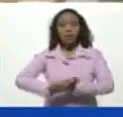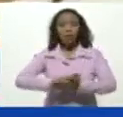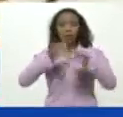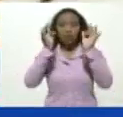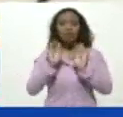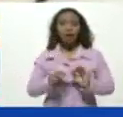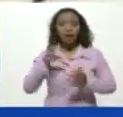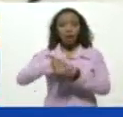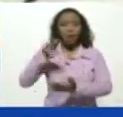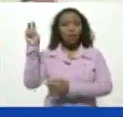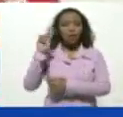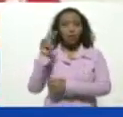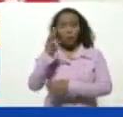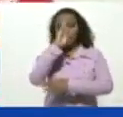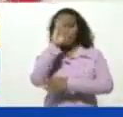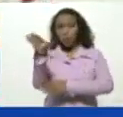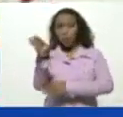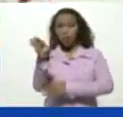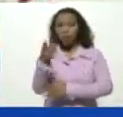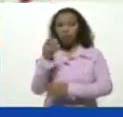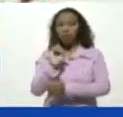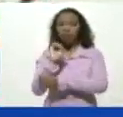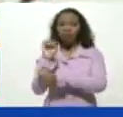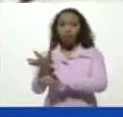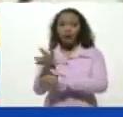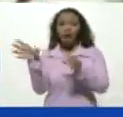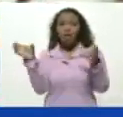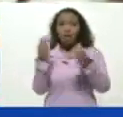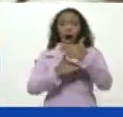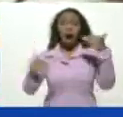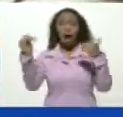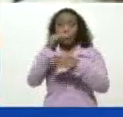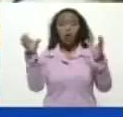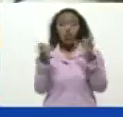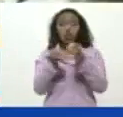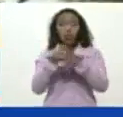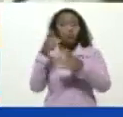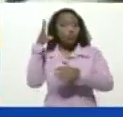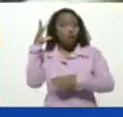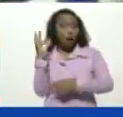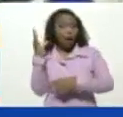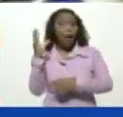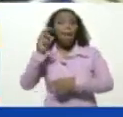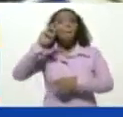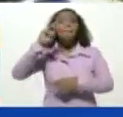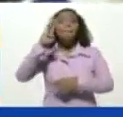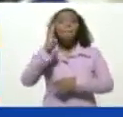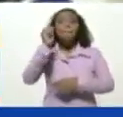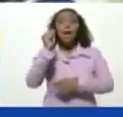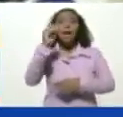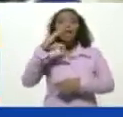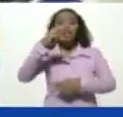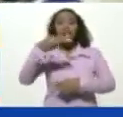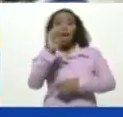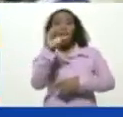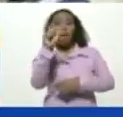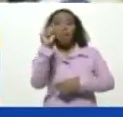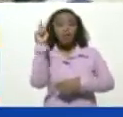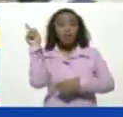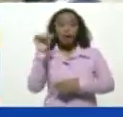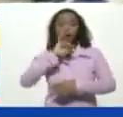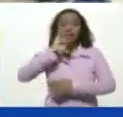Estado venezolano dirigida a la alta comisionada Michelle Bachelet de la Organización de Naciones Unidas denunciando